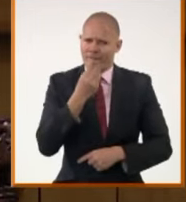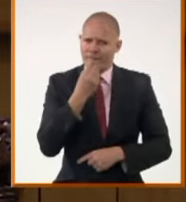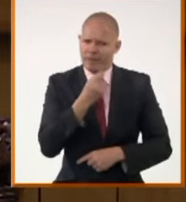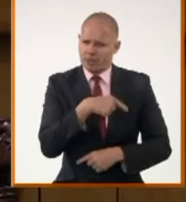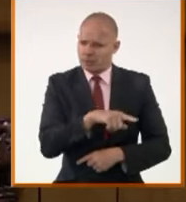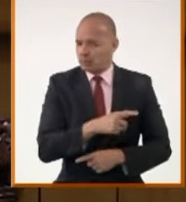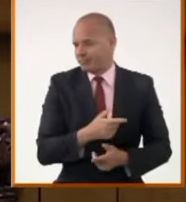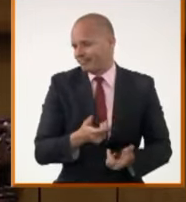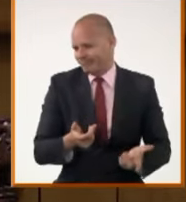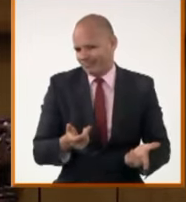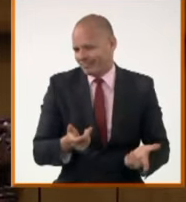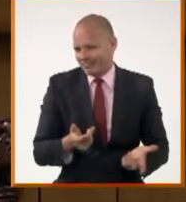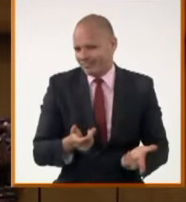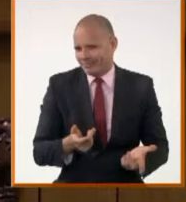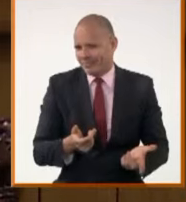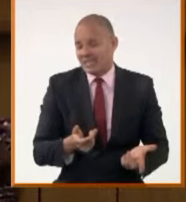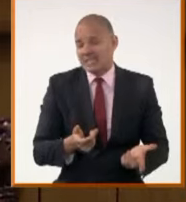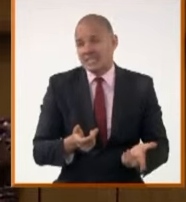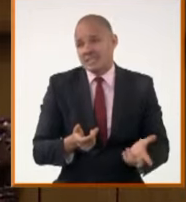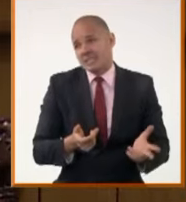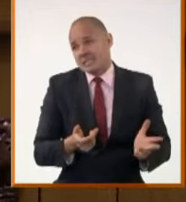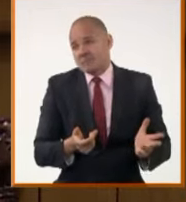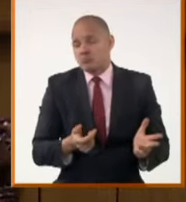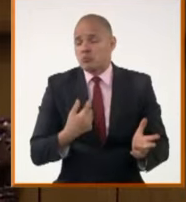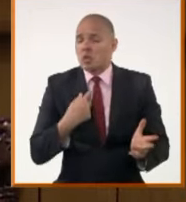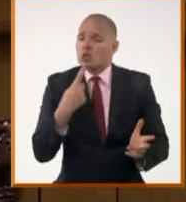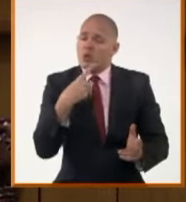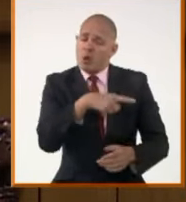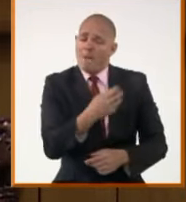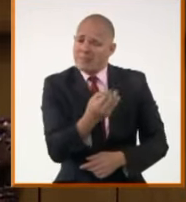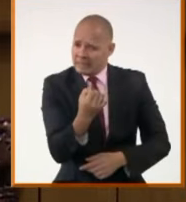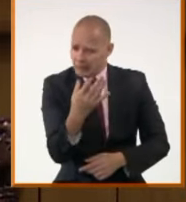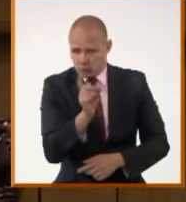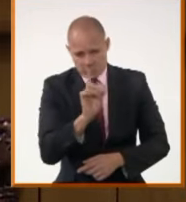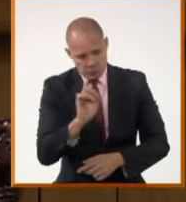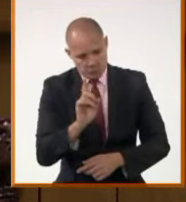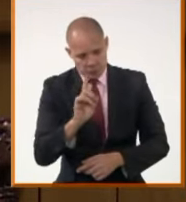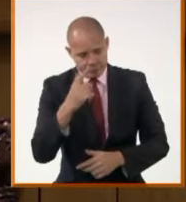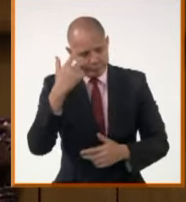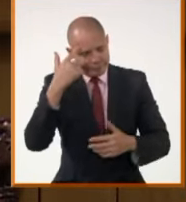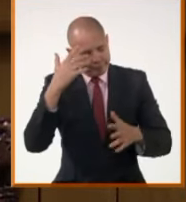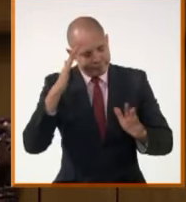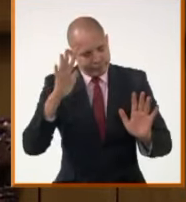otro día llevarla todo a gasto. Eso es lo que están haciendo unas MIPYMES.